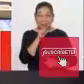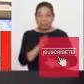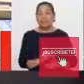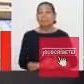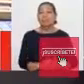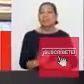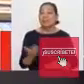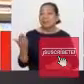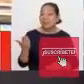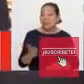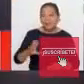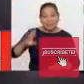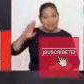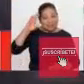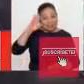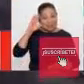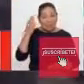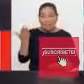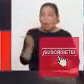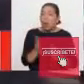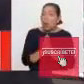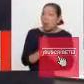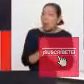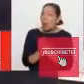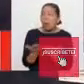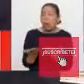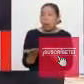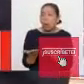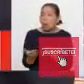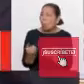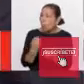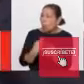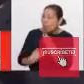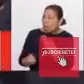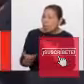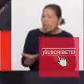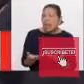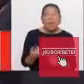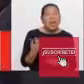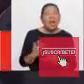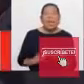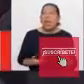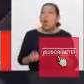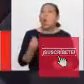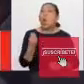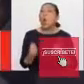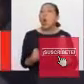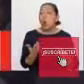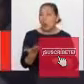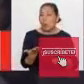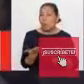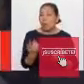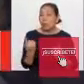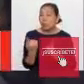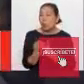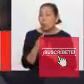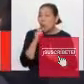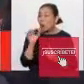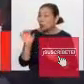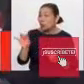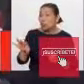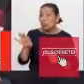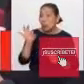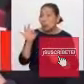diciembre. Bienvenido, general, a TV Perú. Por favor, ante todo, si nos puede comentar en qué circunstancias es que encuentran a